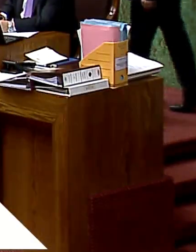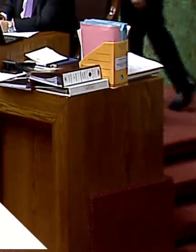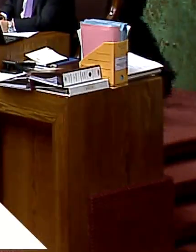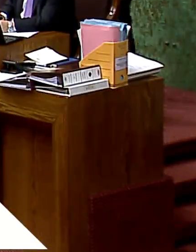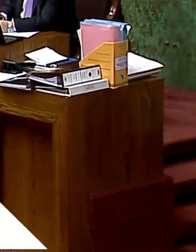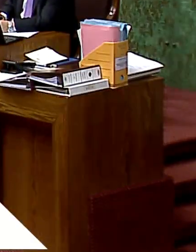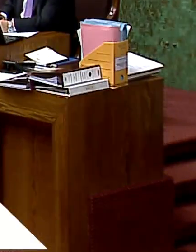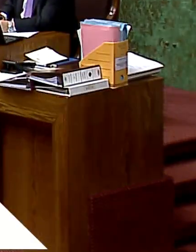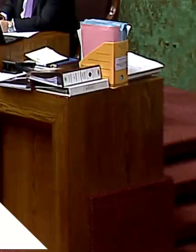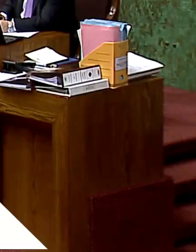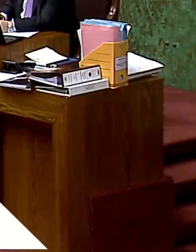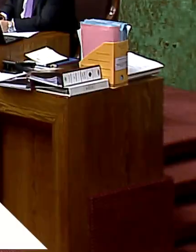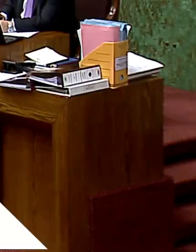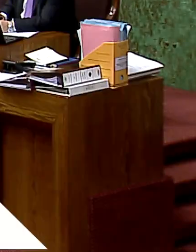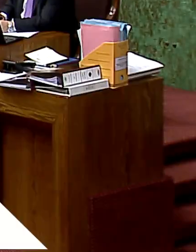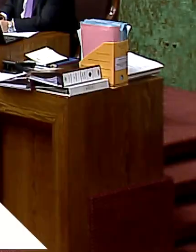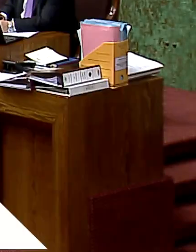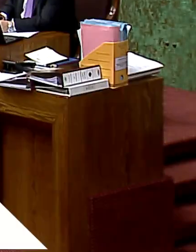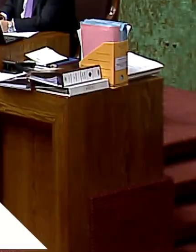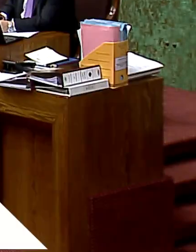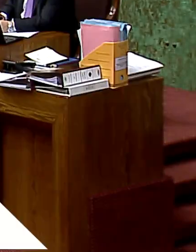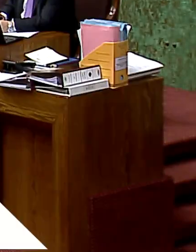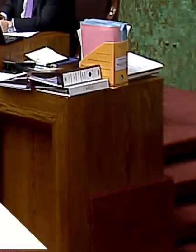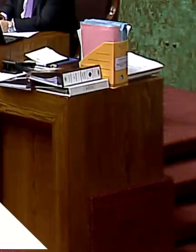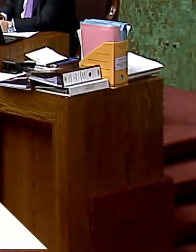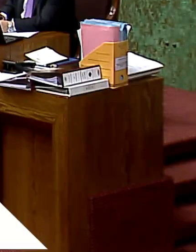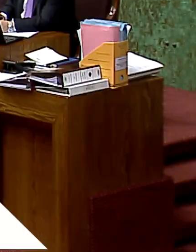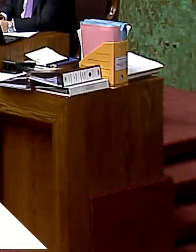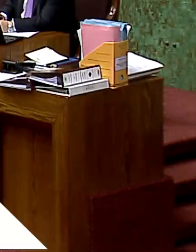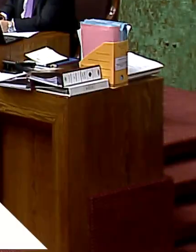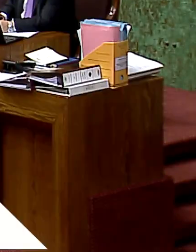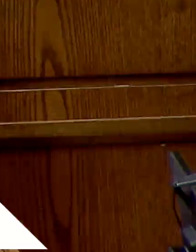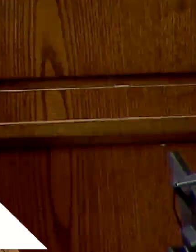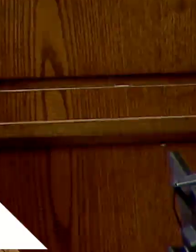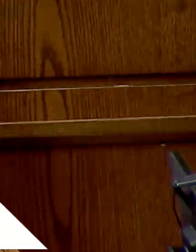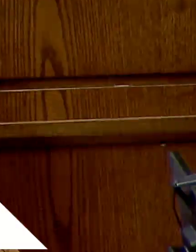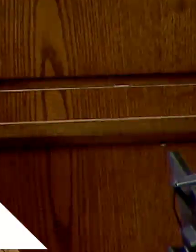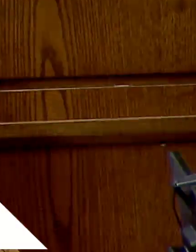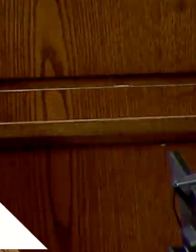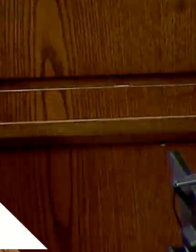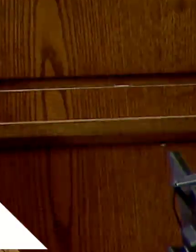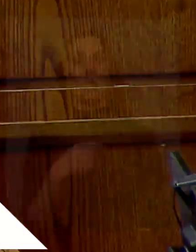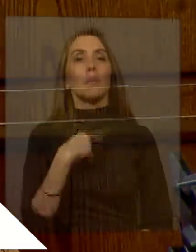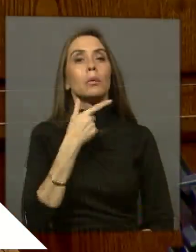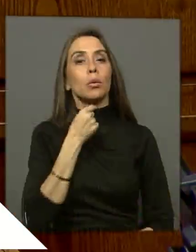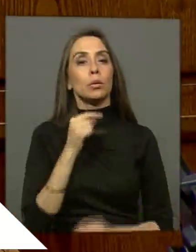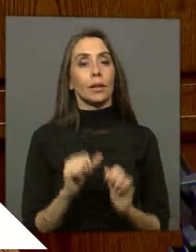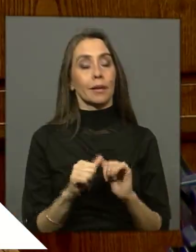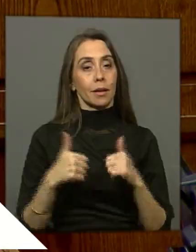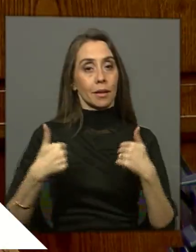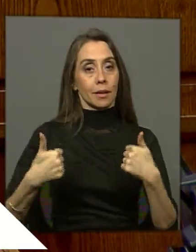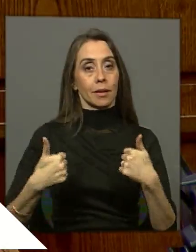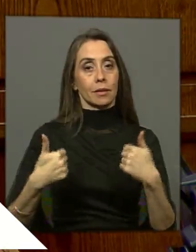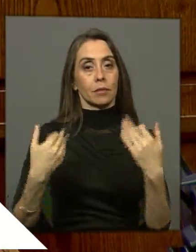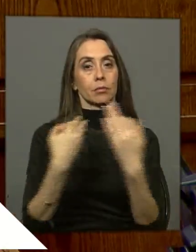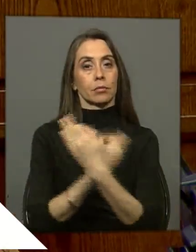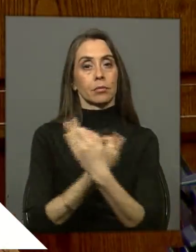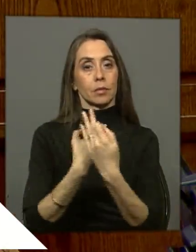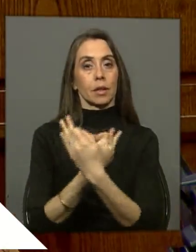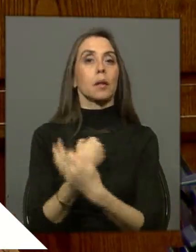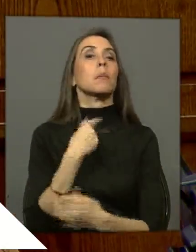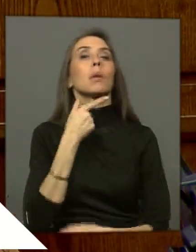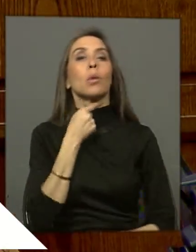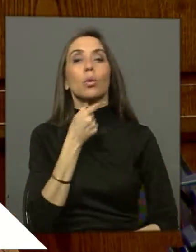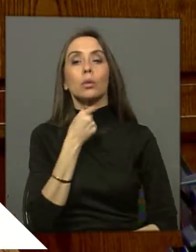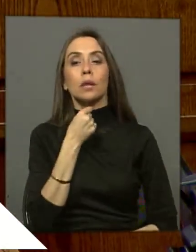la señora ministra del Trabajo no está en este minuto para poderse la hacer a ella, pero me gustaría que la mesa nos despejara y me gustaría